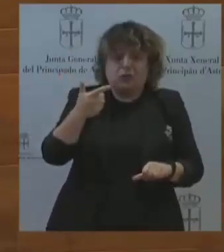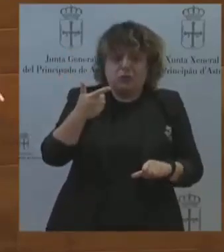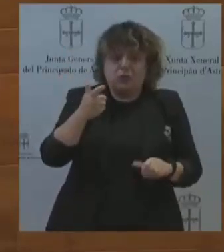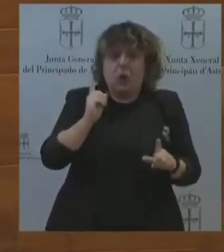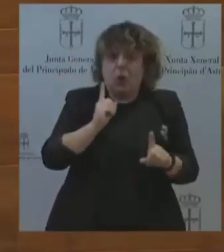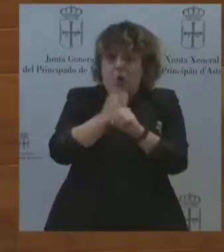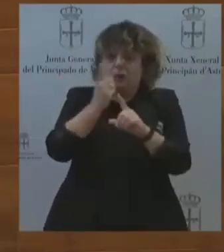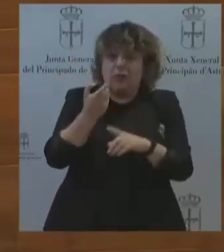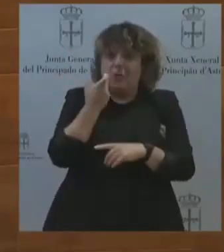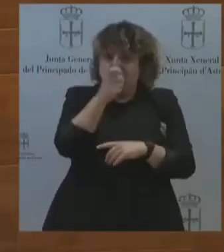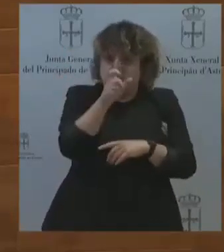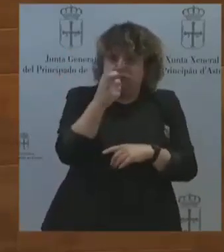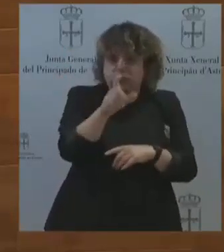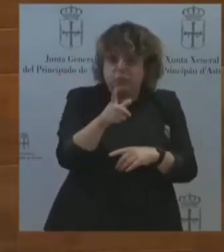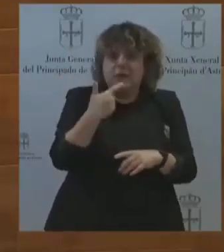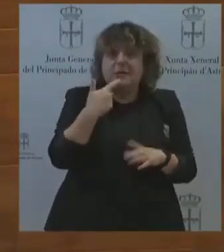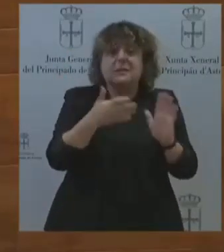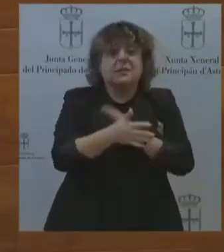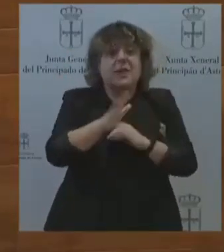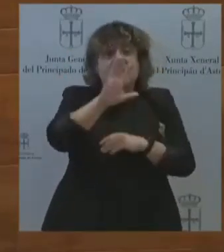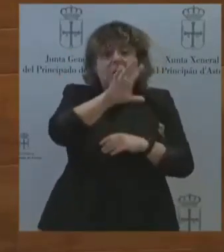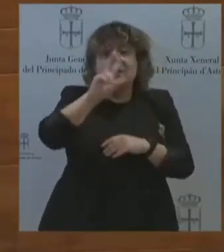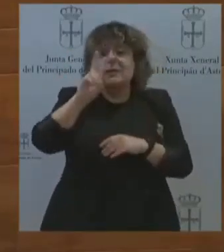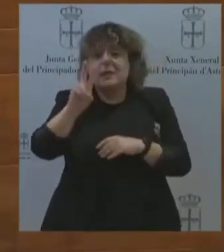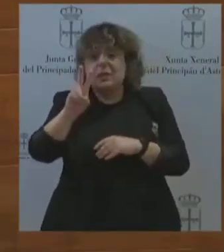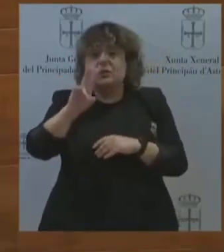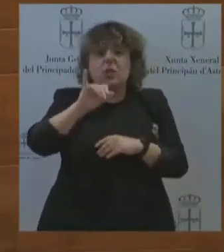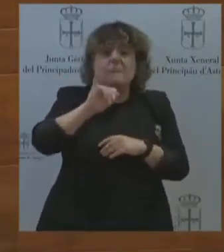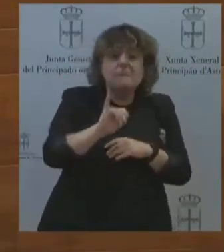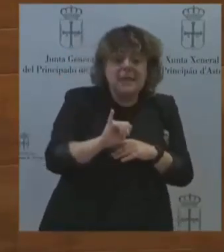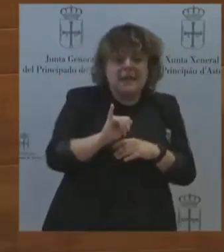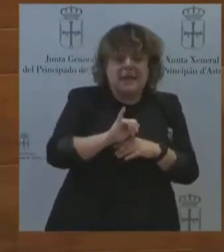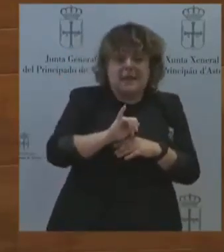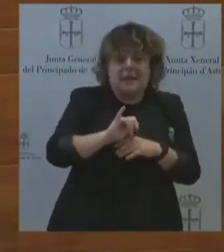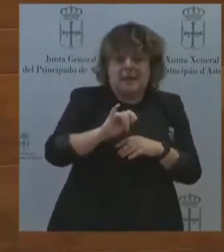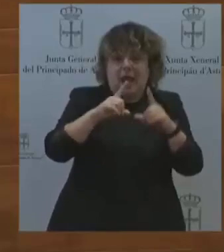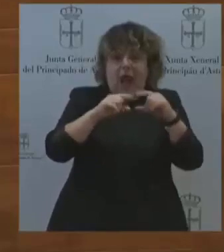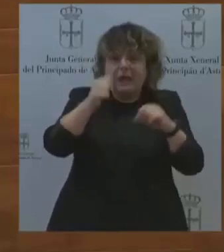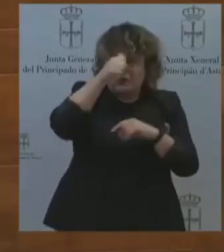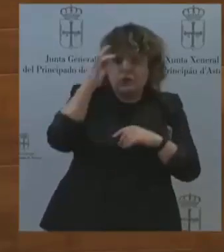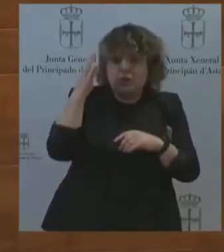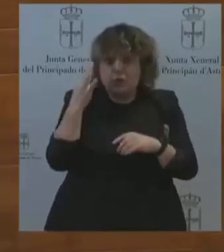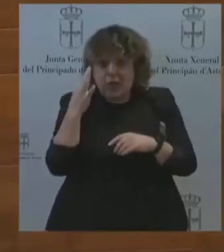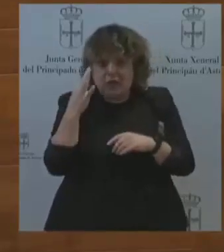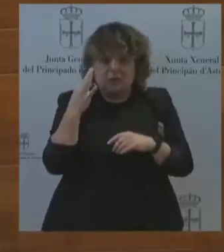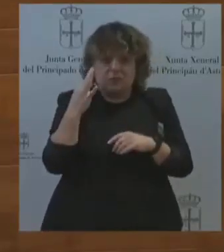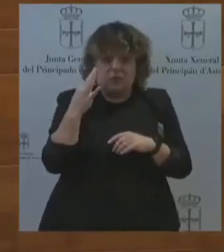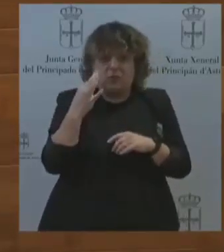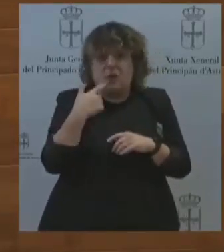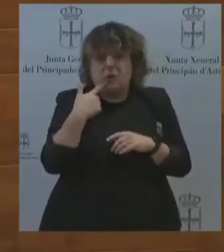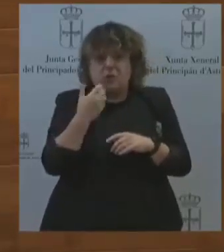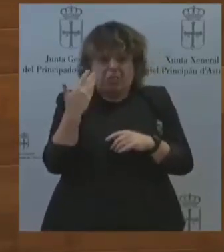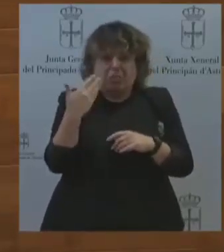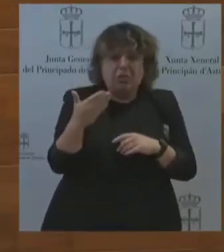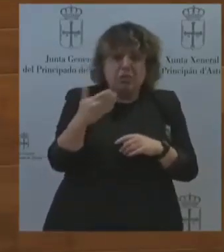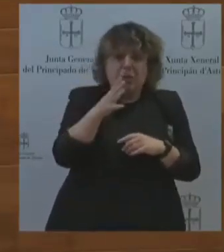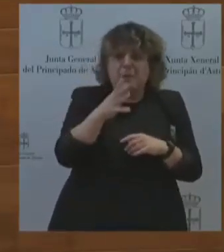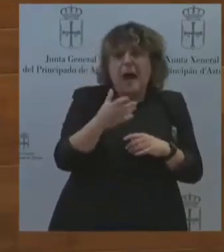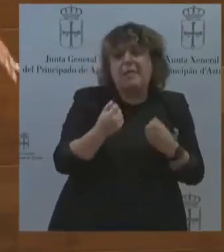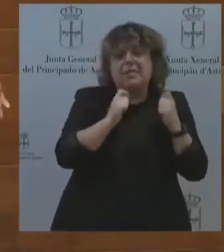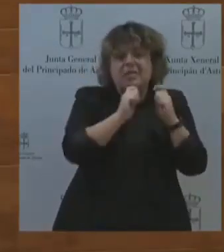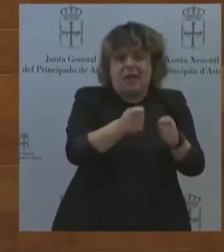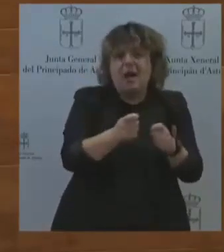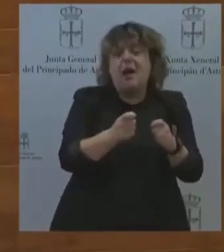asturianos, basándose en una mentira, mientras da el poder a fuerzas comunistas con menor respaldo social y que son los